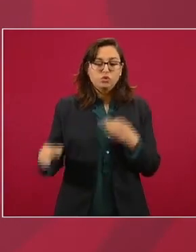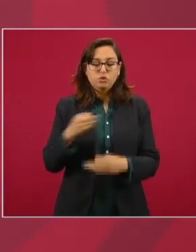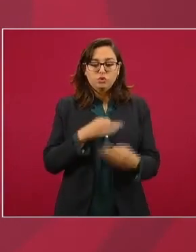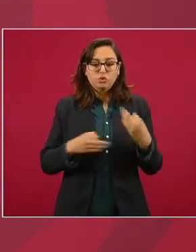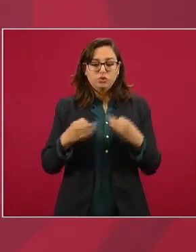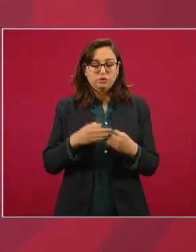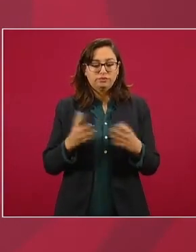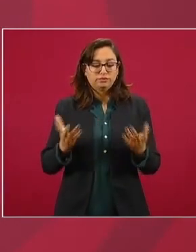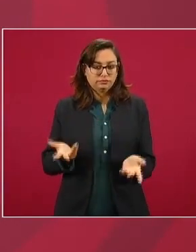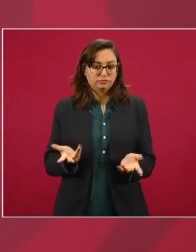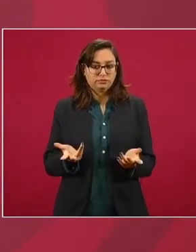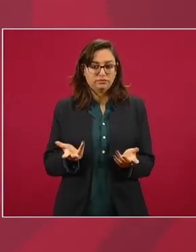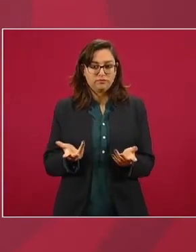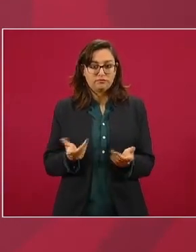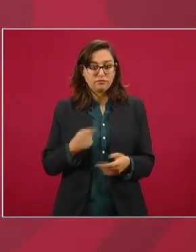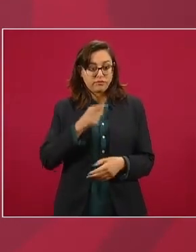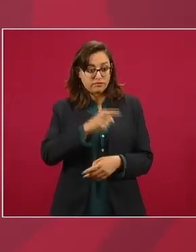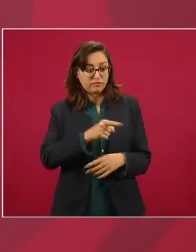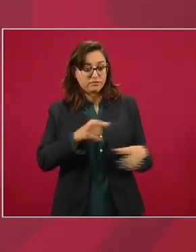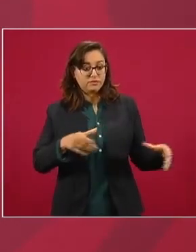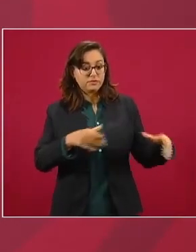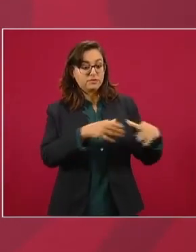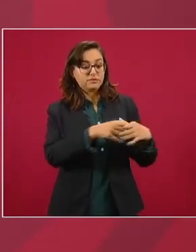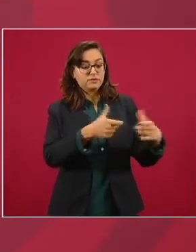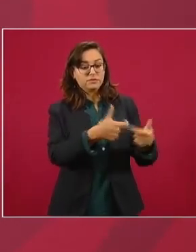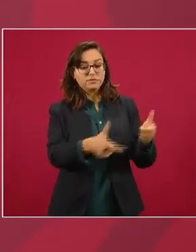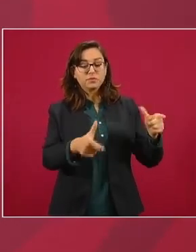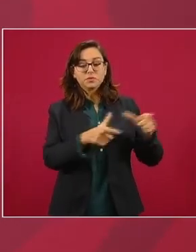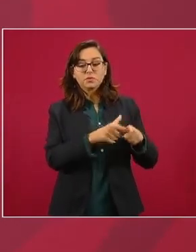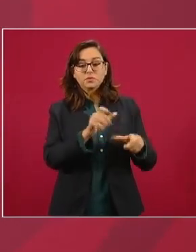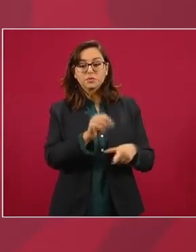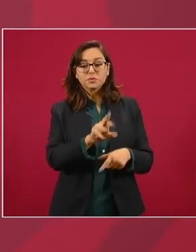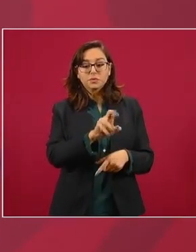Los señores del Frena